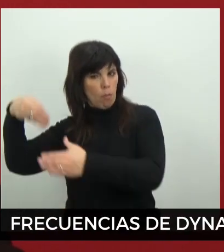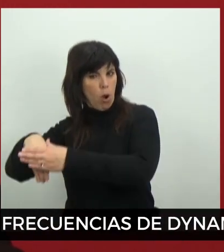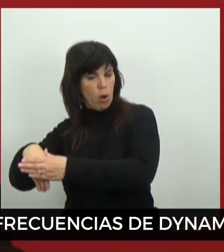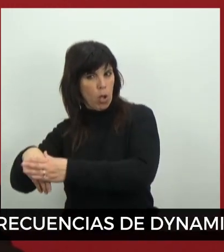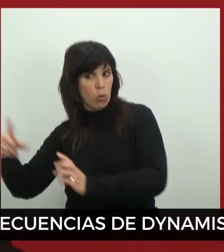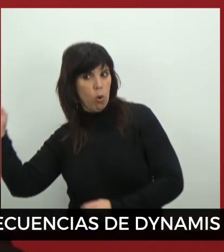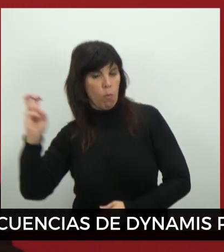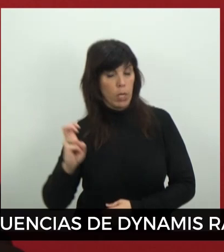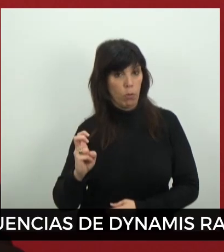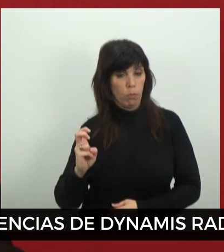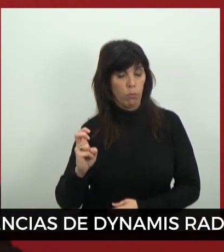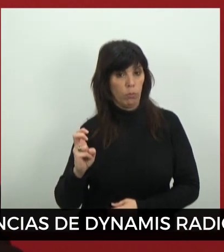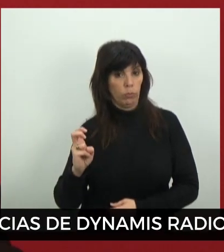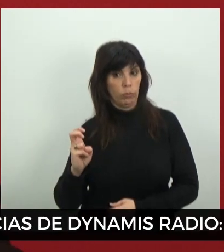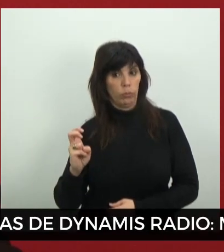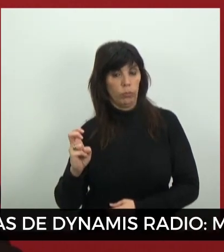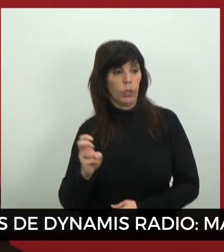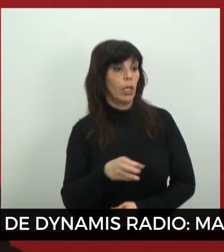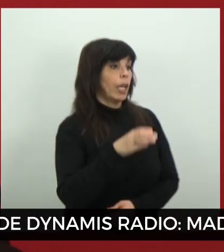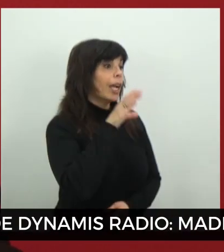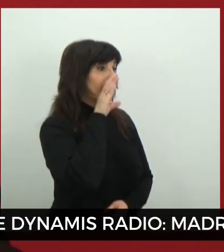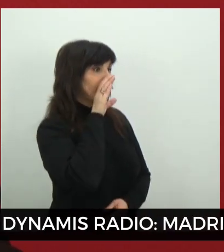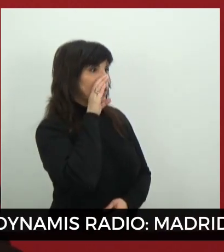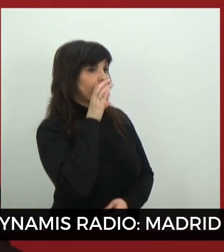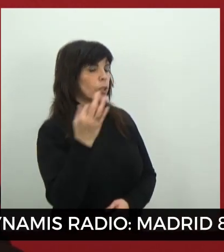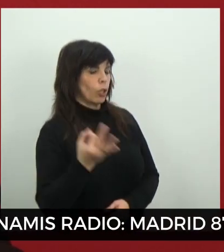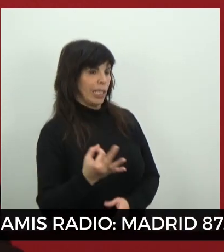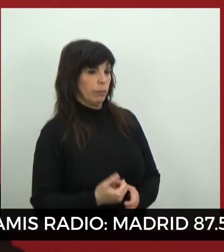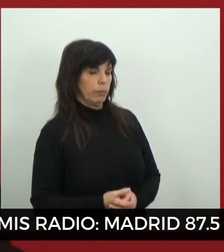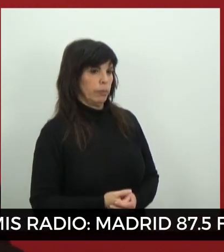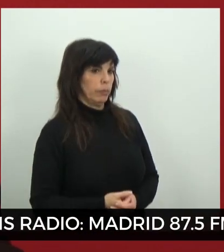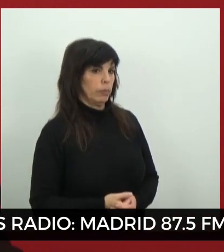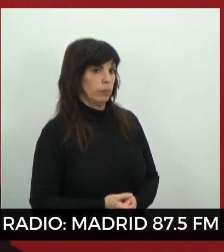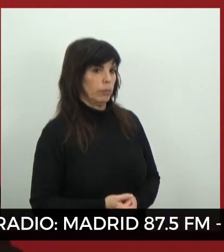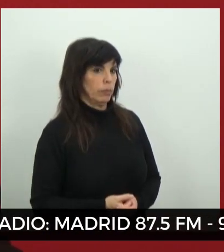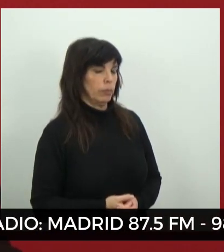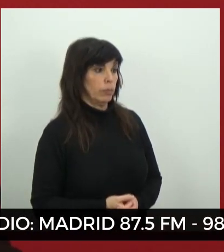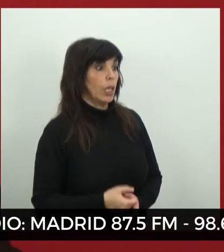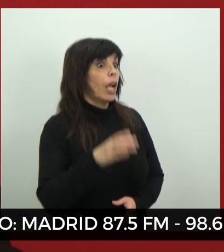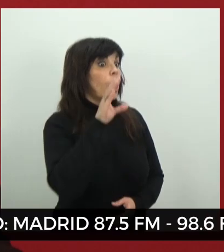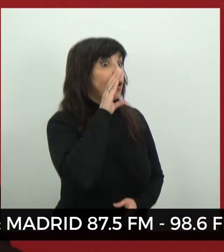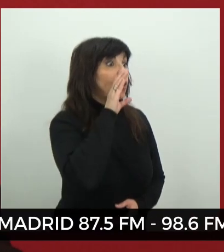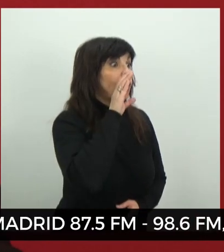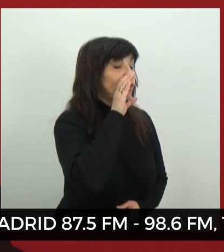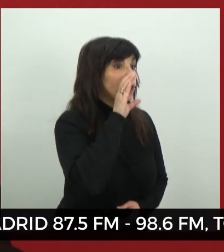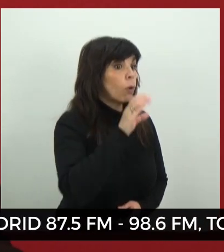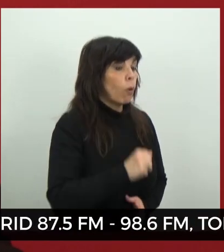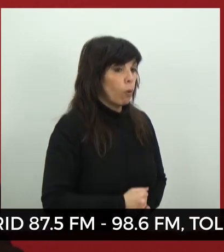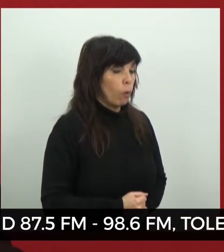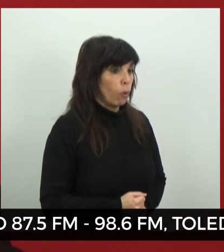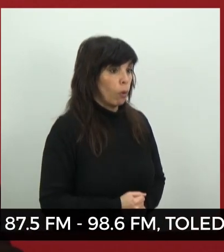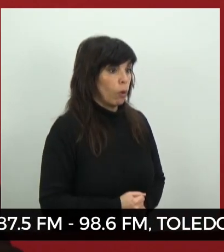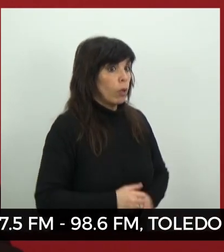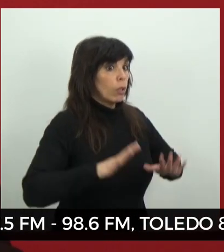vino y me confesó una cosa. Y al confesarlo,